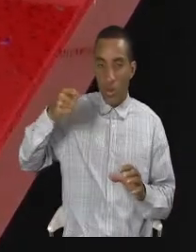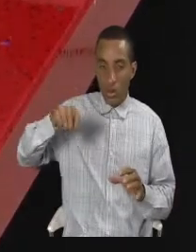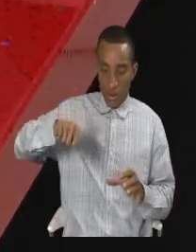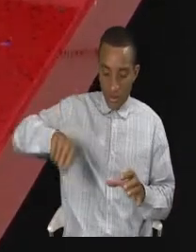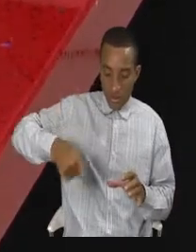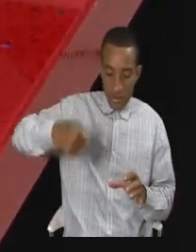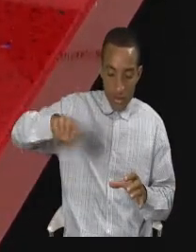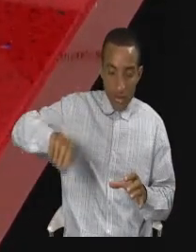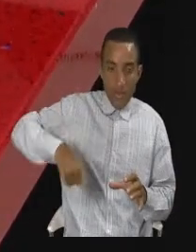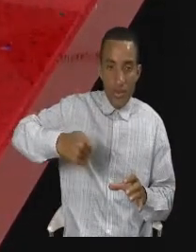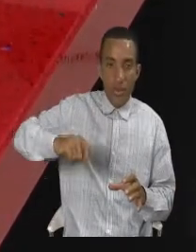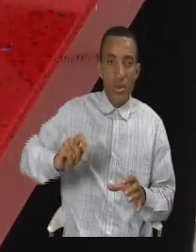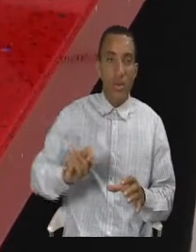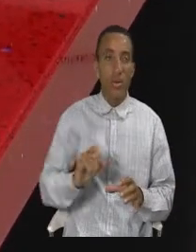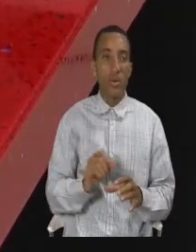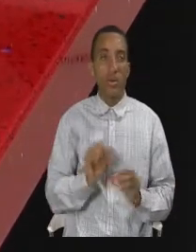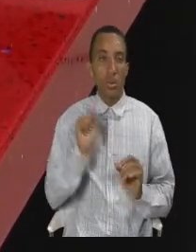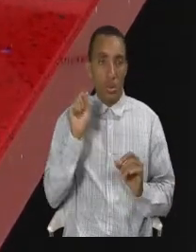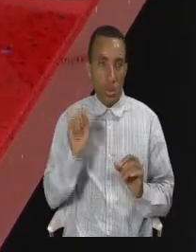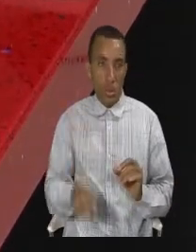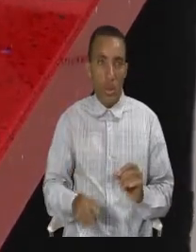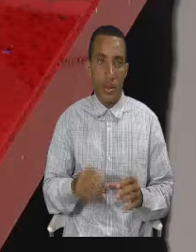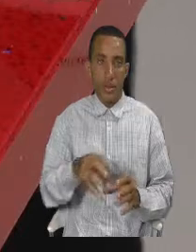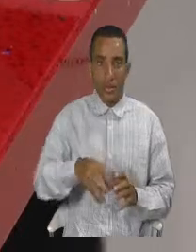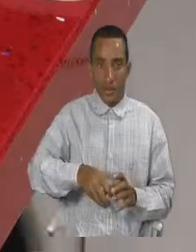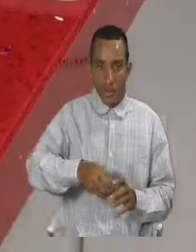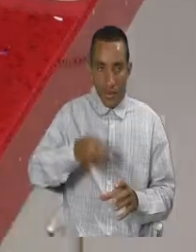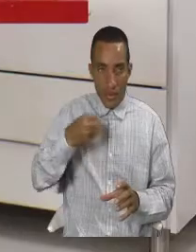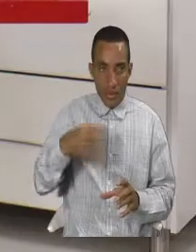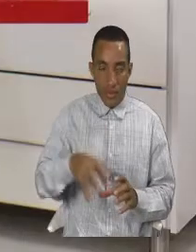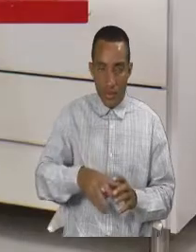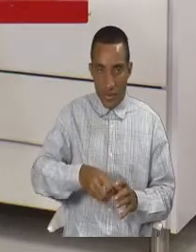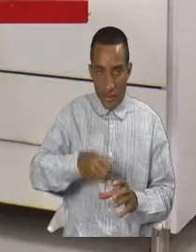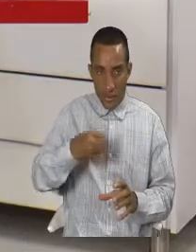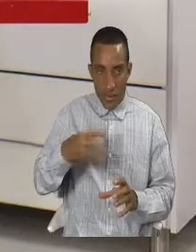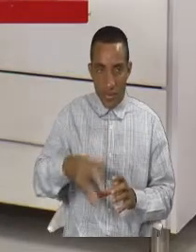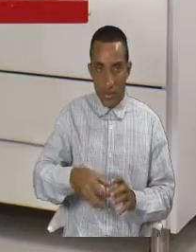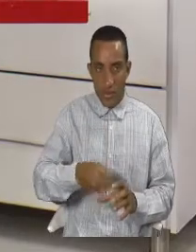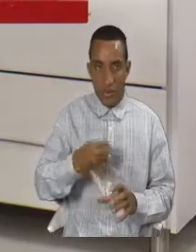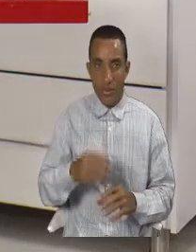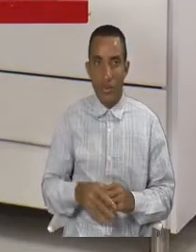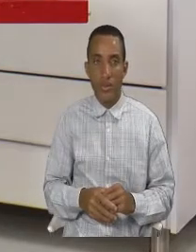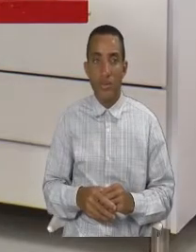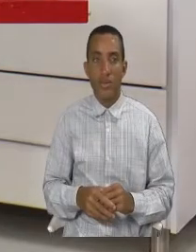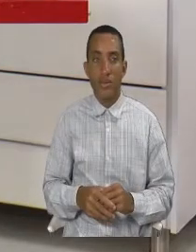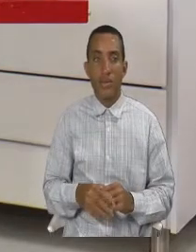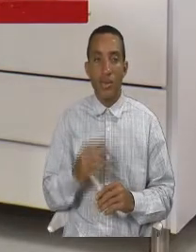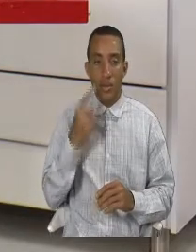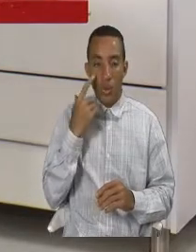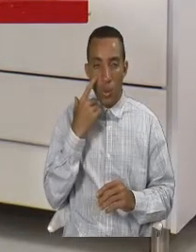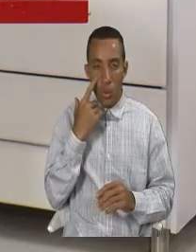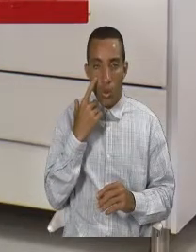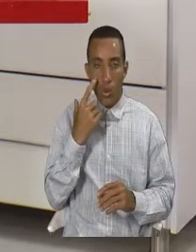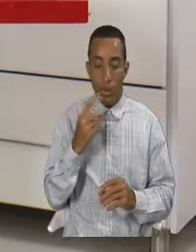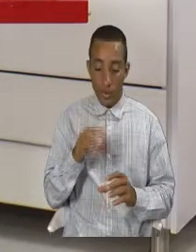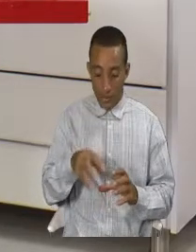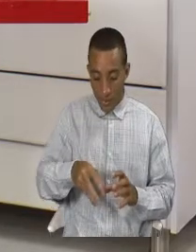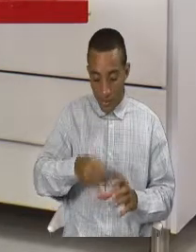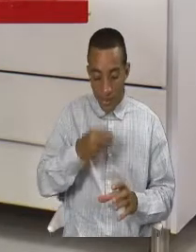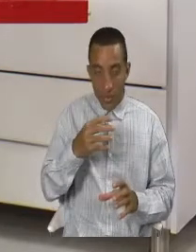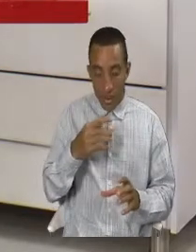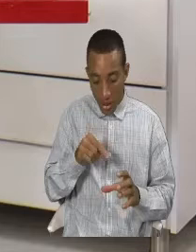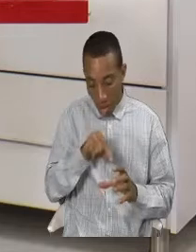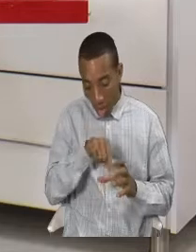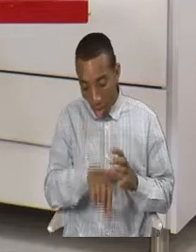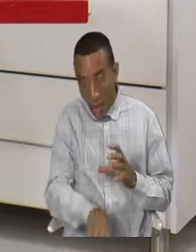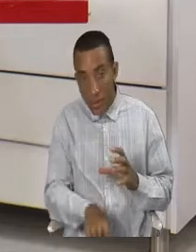también pueden oprimir un poquito el pan para no romperlo. Tener cuidado de no traspasar